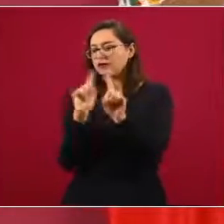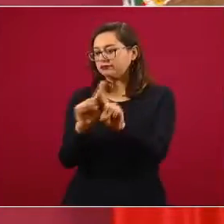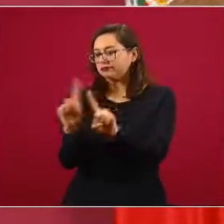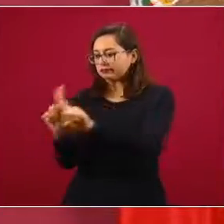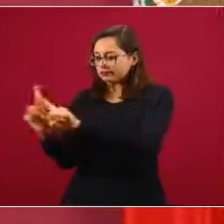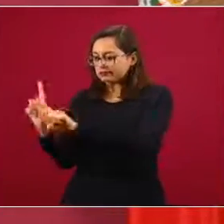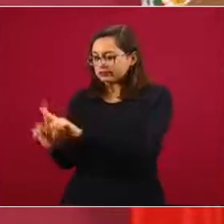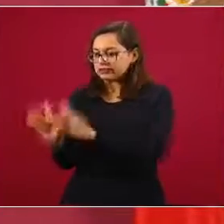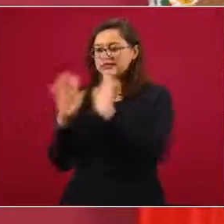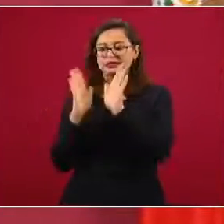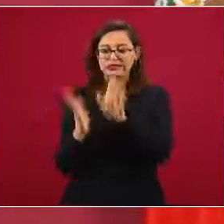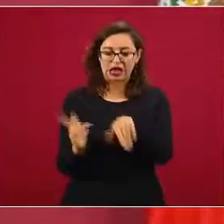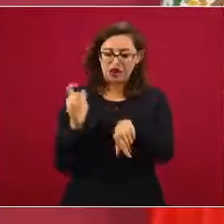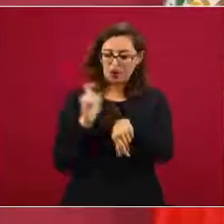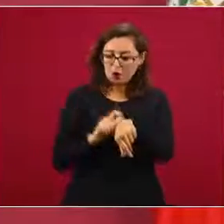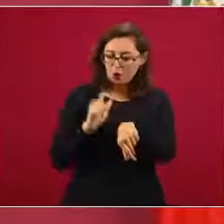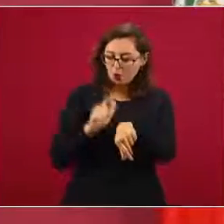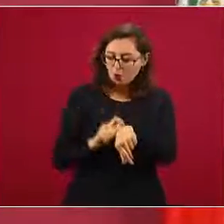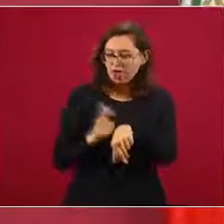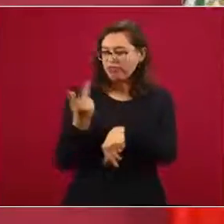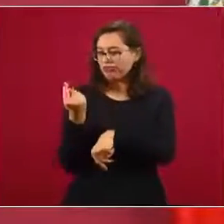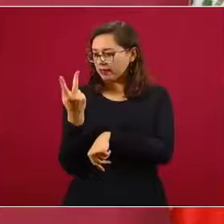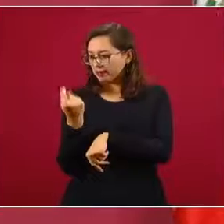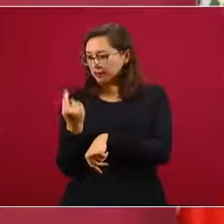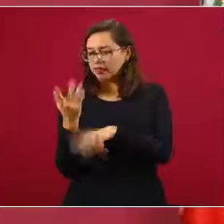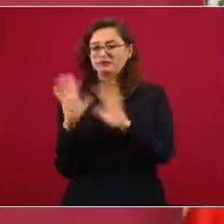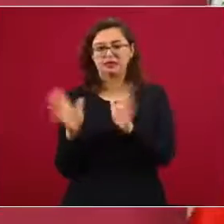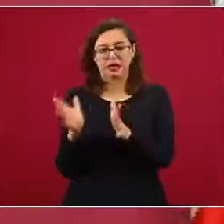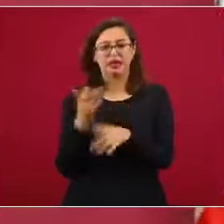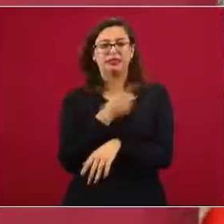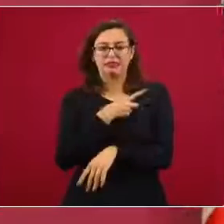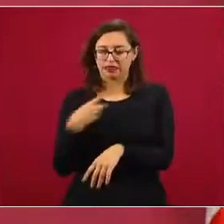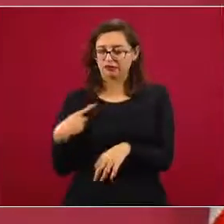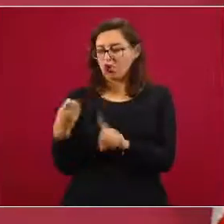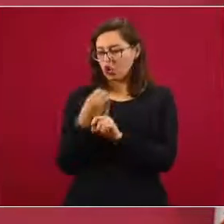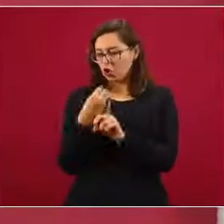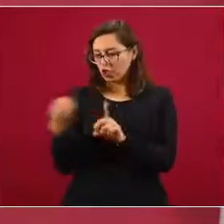se tienen los horarios, hay que organizarnos para